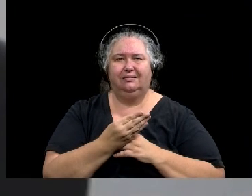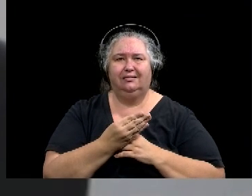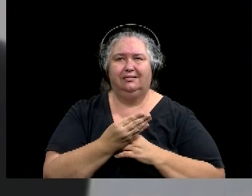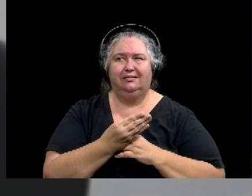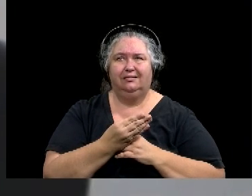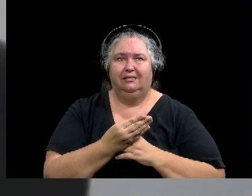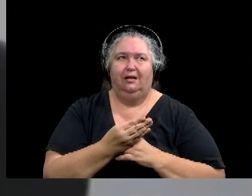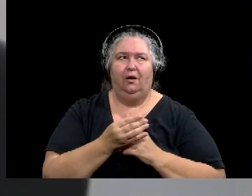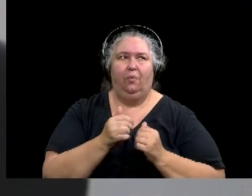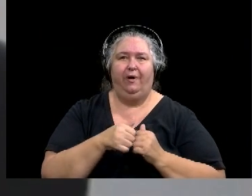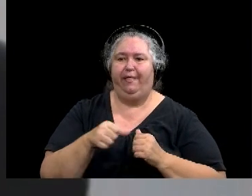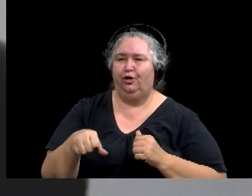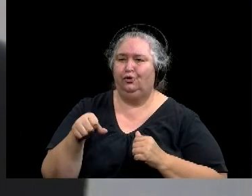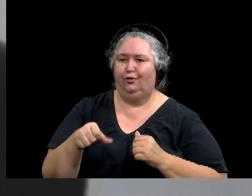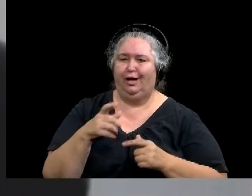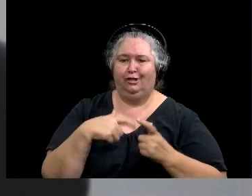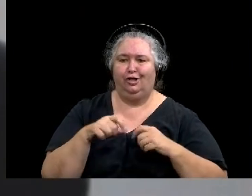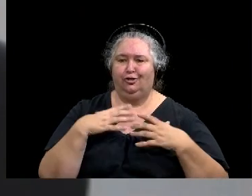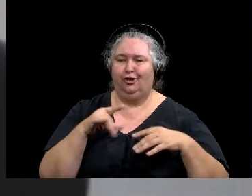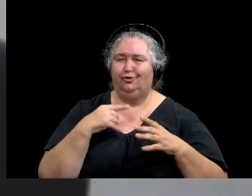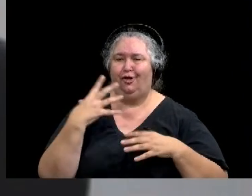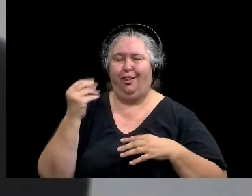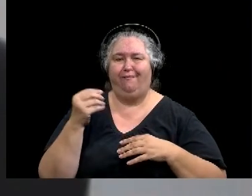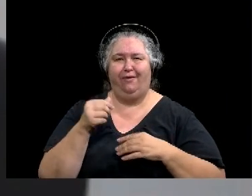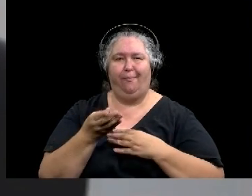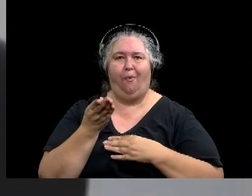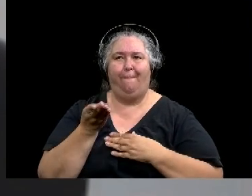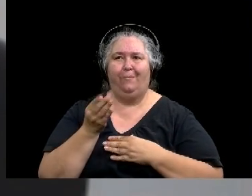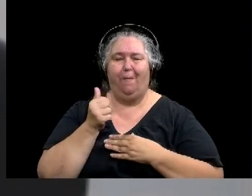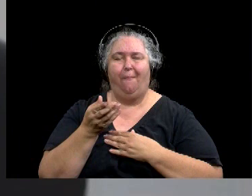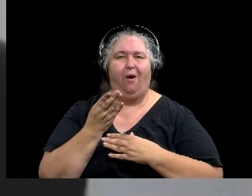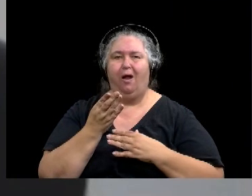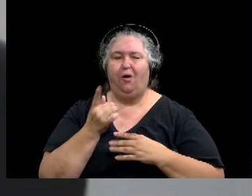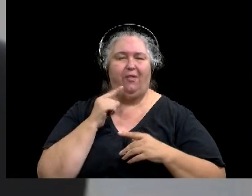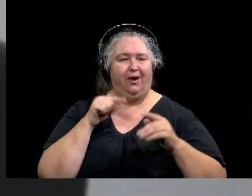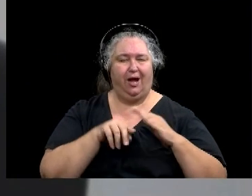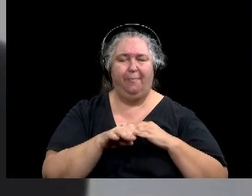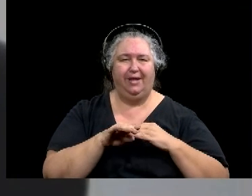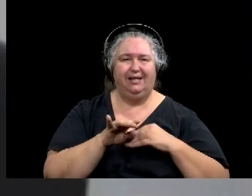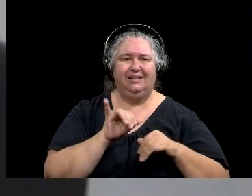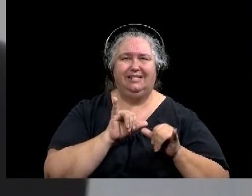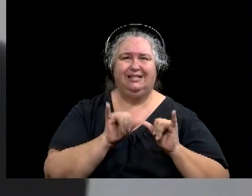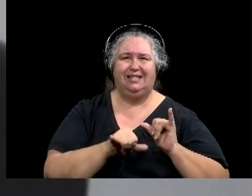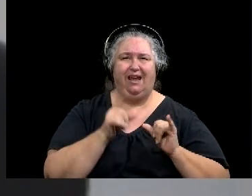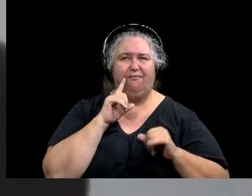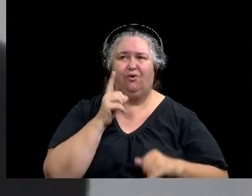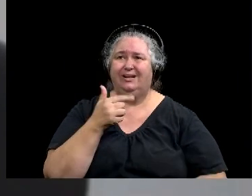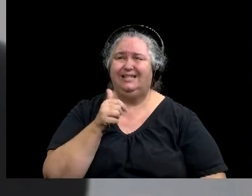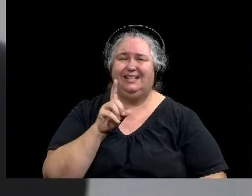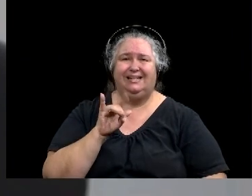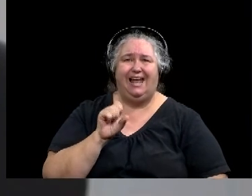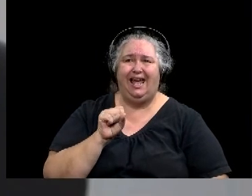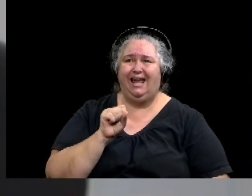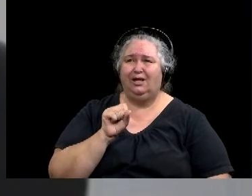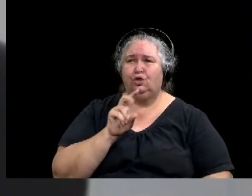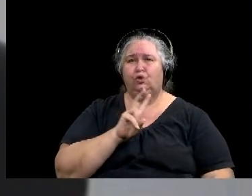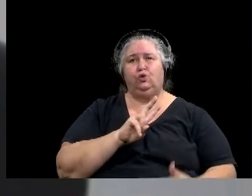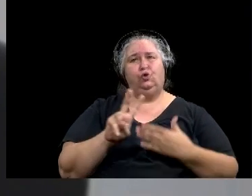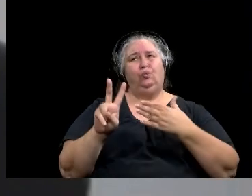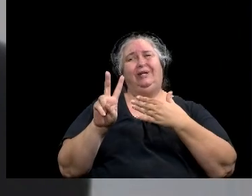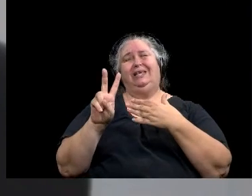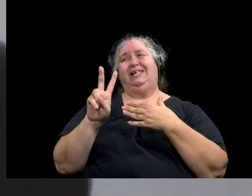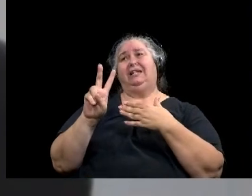noche noche es todo una noche y se van al otro día están aquí para quedarse de